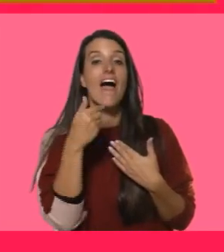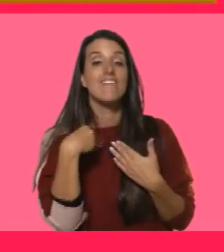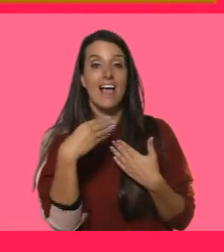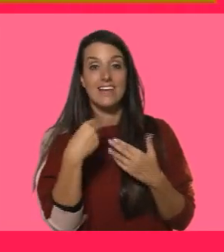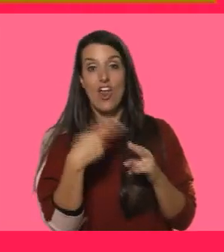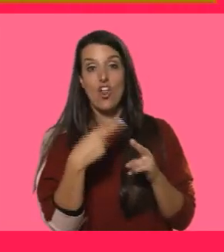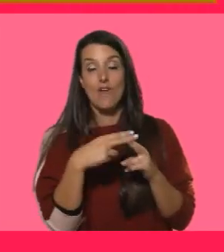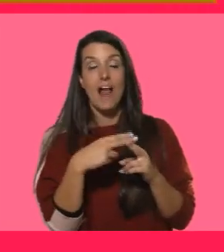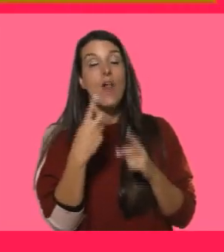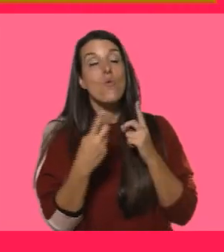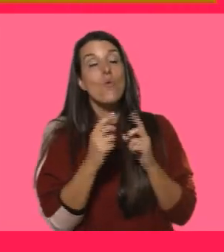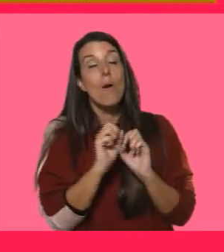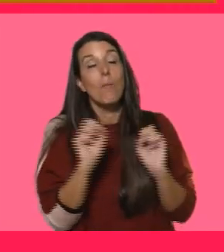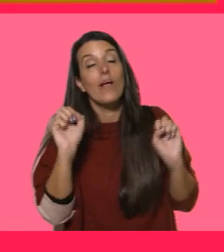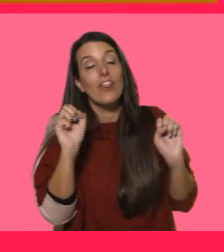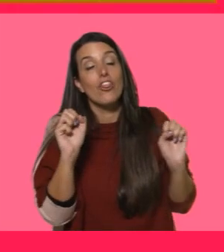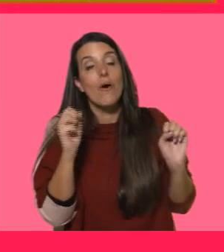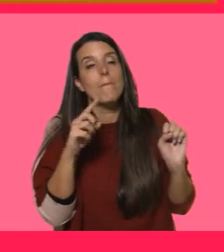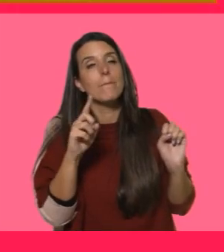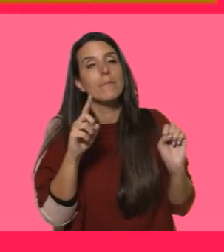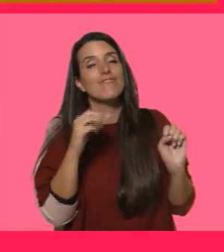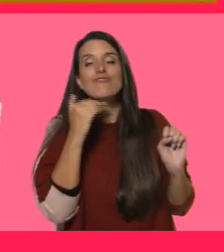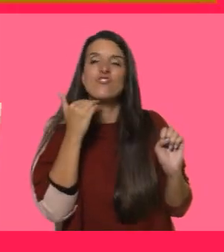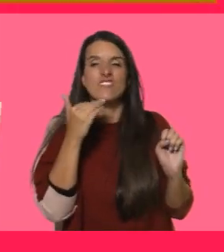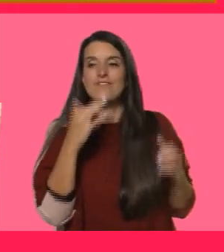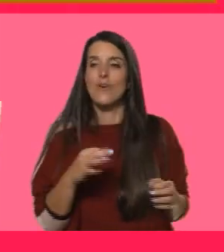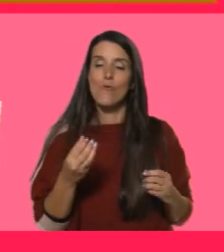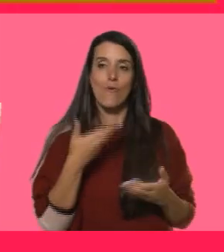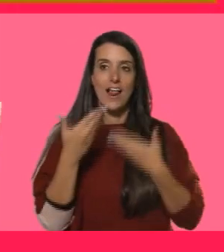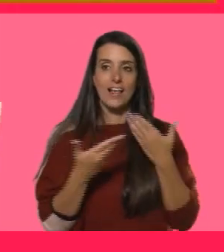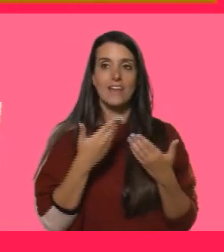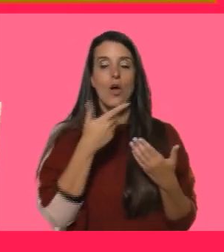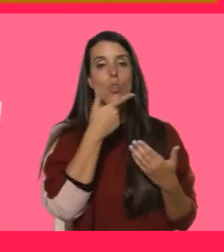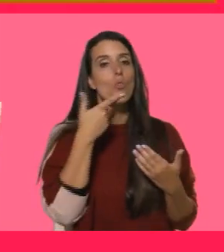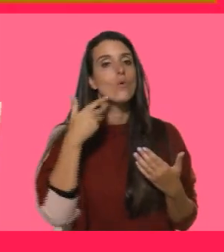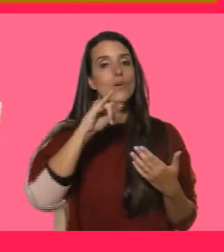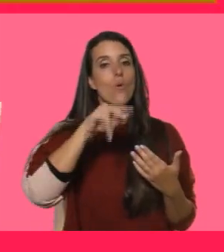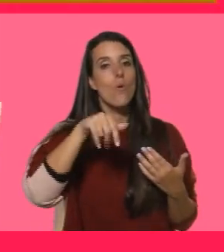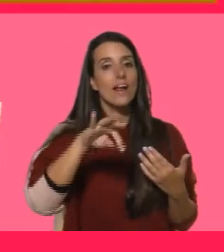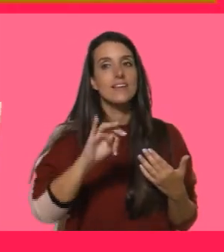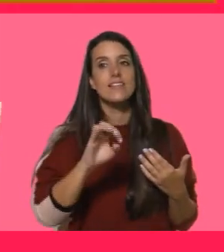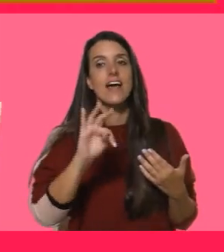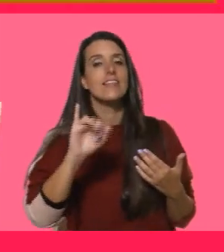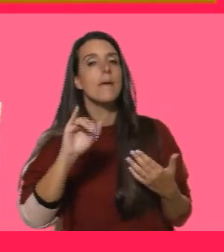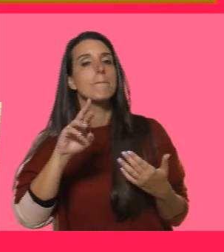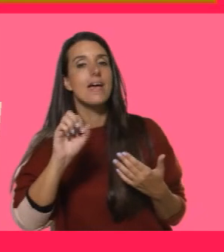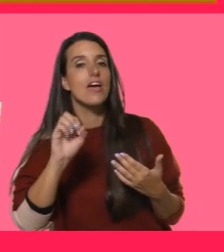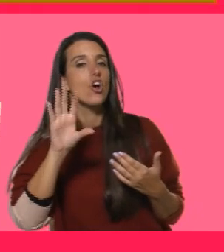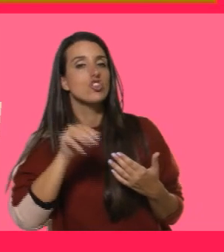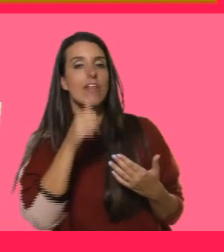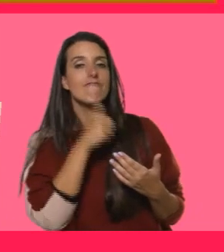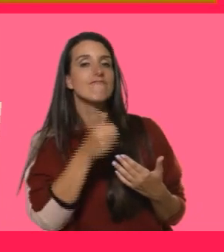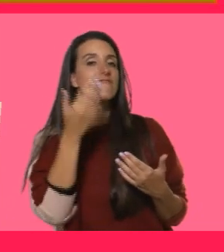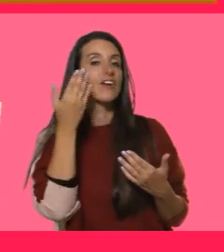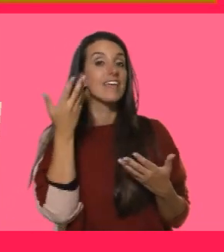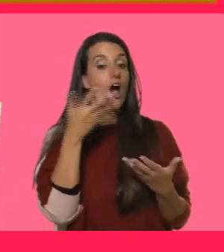Tal vez que haga alguna de esas, sí, sí, pero creo que voy a hacer otras. Voy a hacer Dulce Juanita, Taipero, todas esas que hice